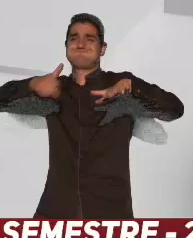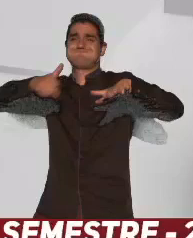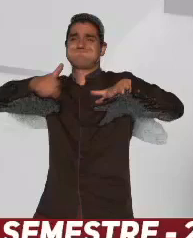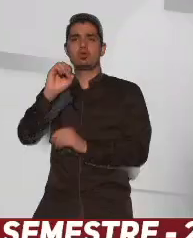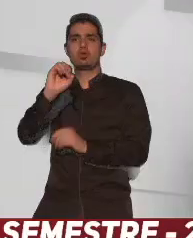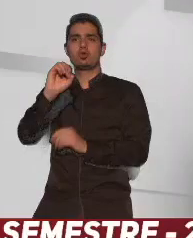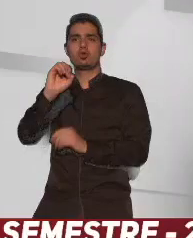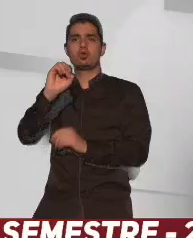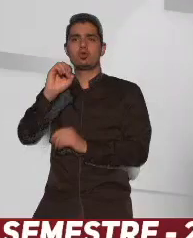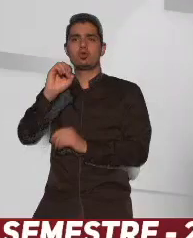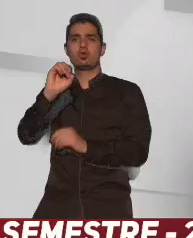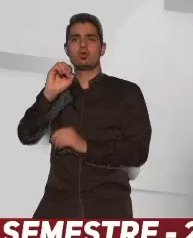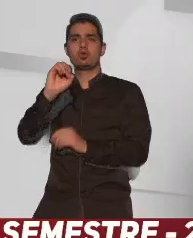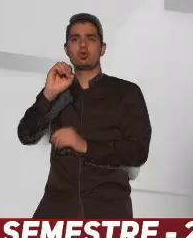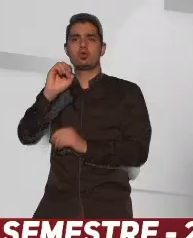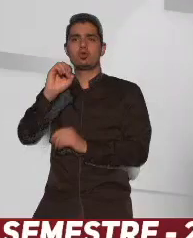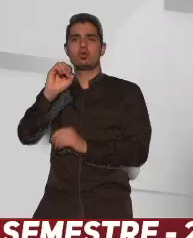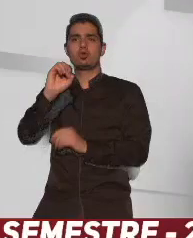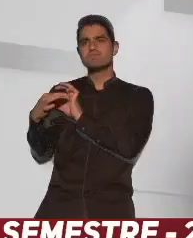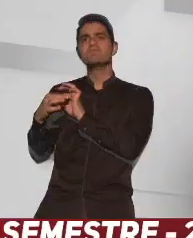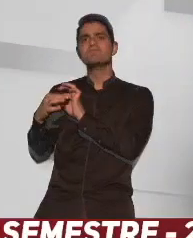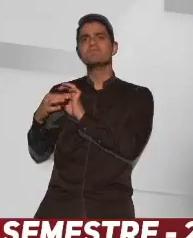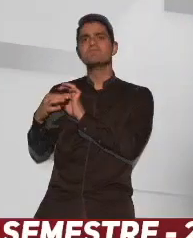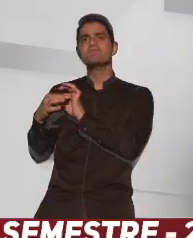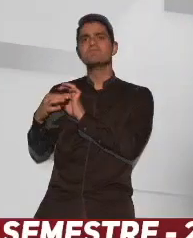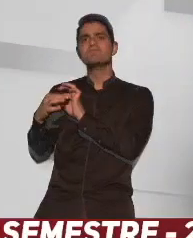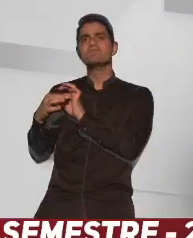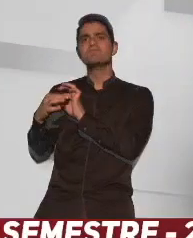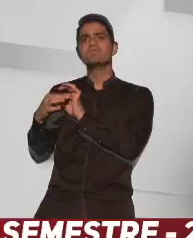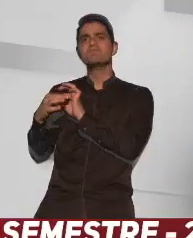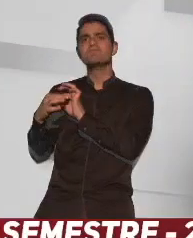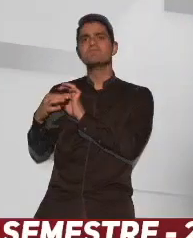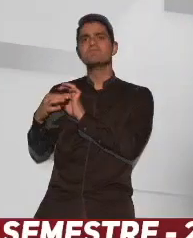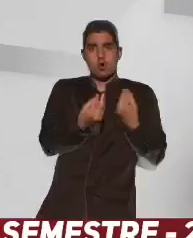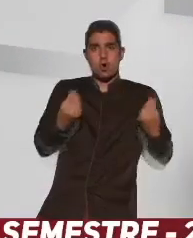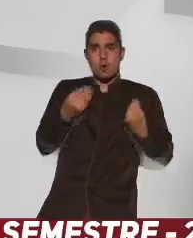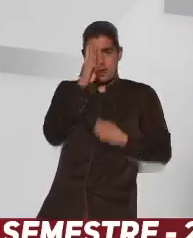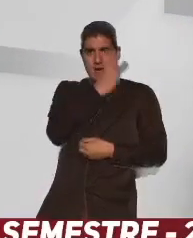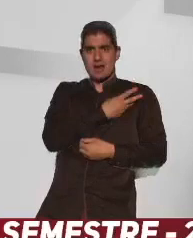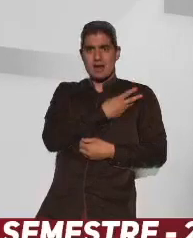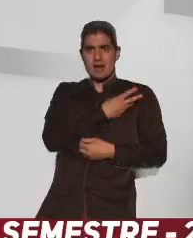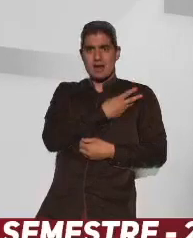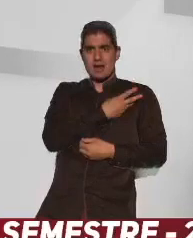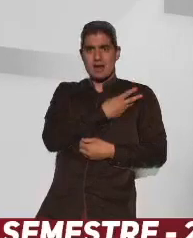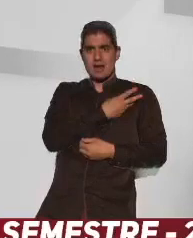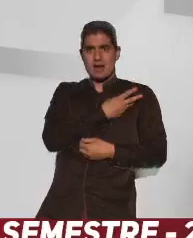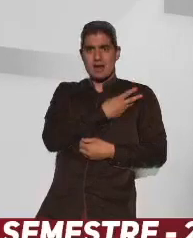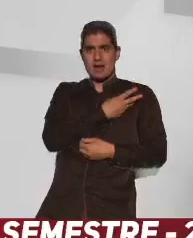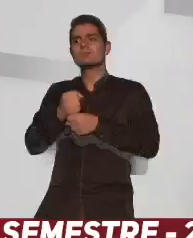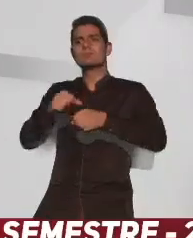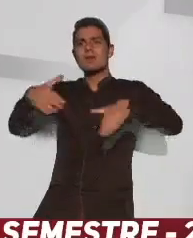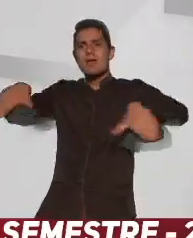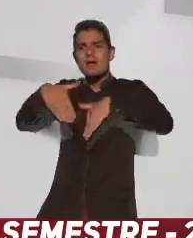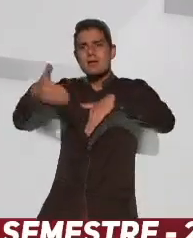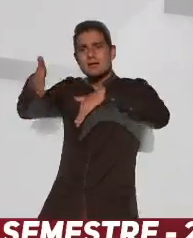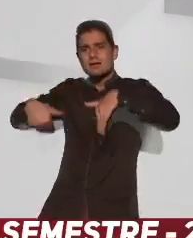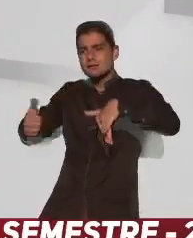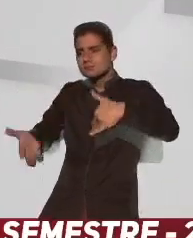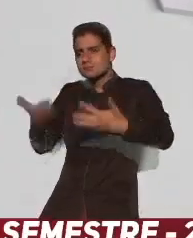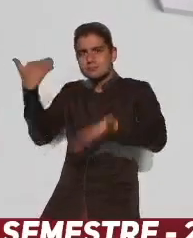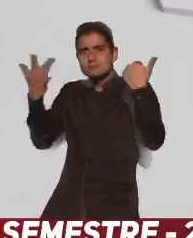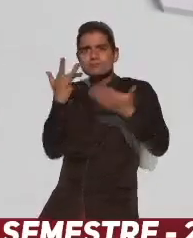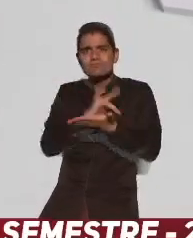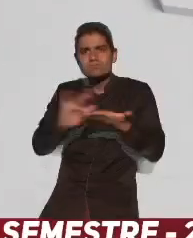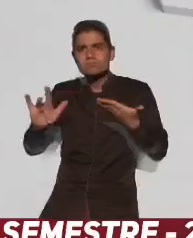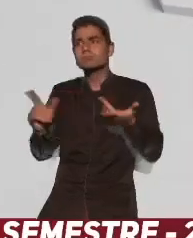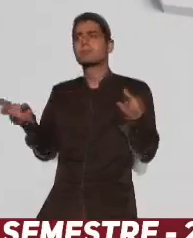las tropas realizaron trabajos para la remoción de escombros en las vías públicas, mantenimiento preventivo de arroyos y limpieza